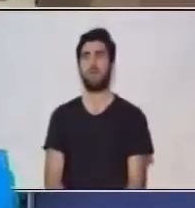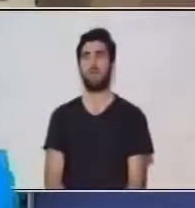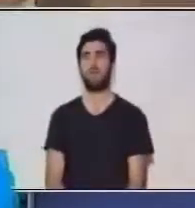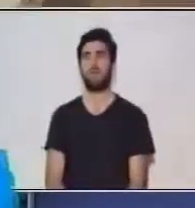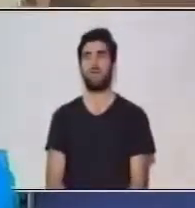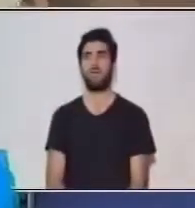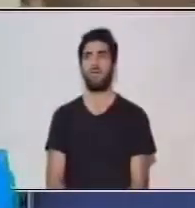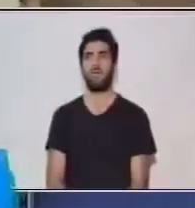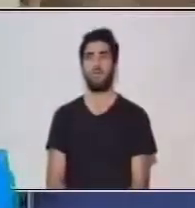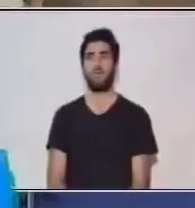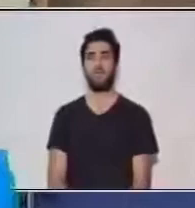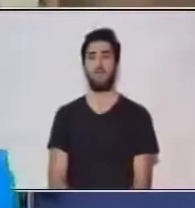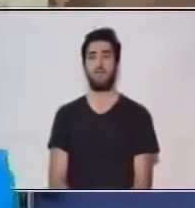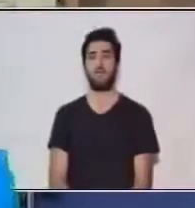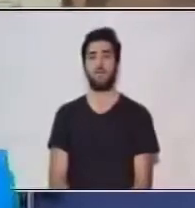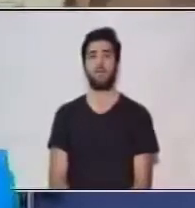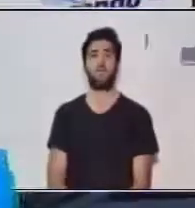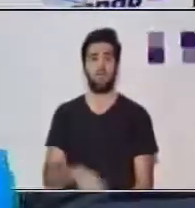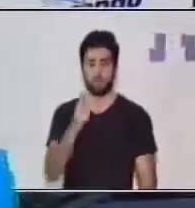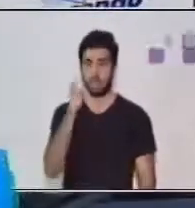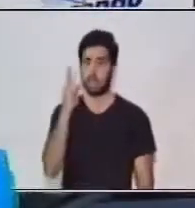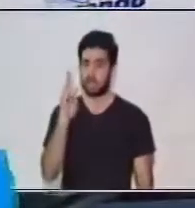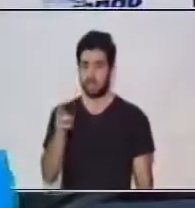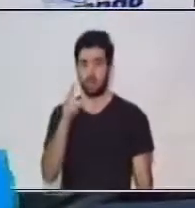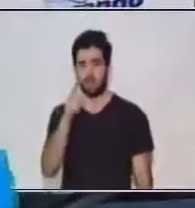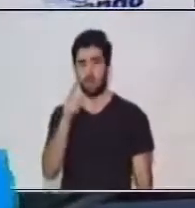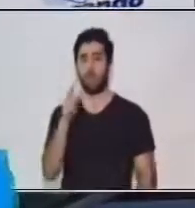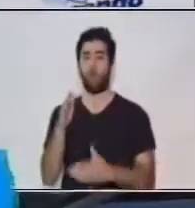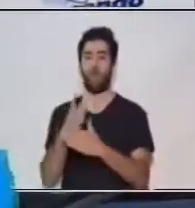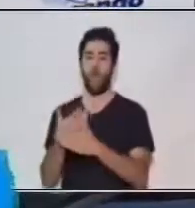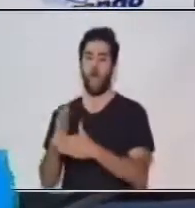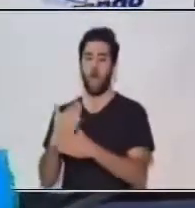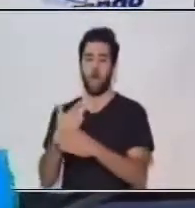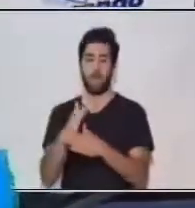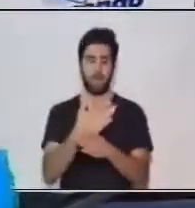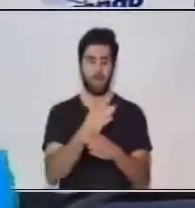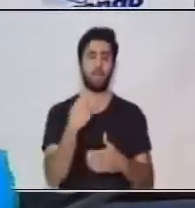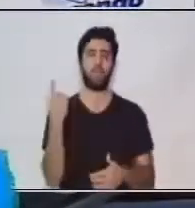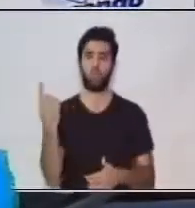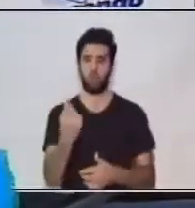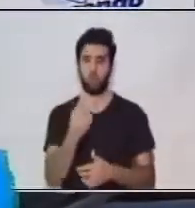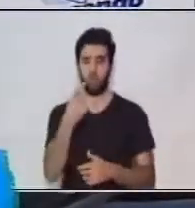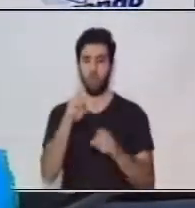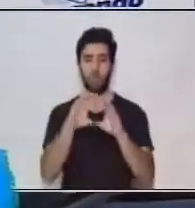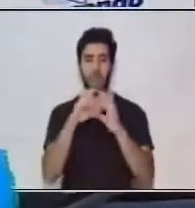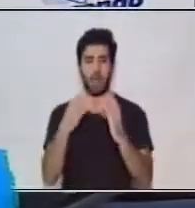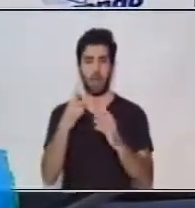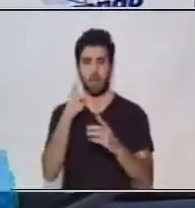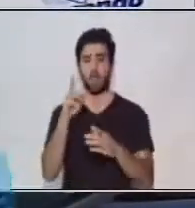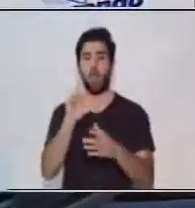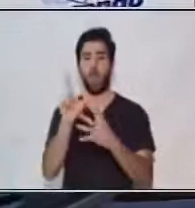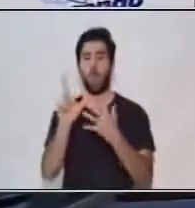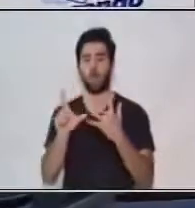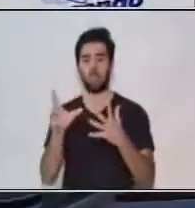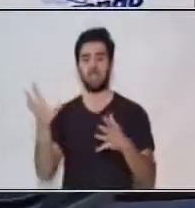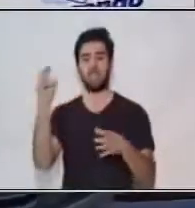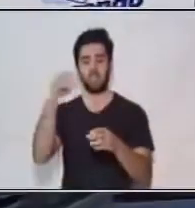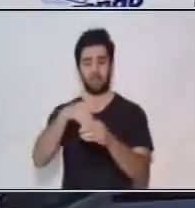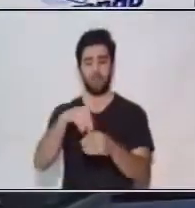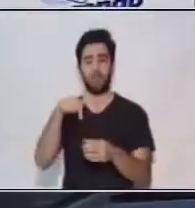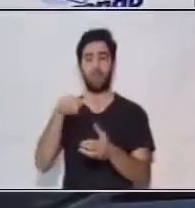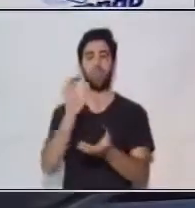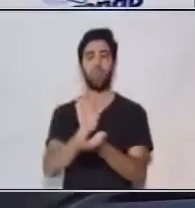como decía el profe, tenemos que compartir todo lo que hemos aprendido hoy en nuestra clase y guarden todas sus cosas en el portafolio.